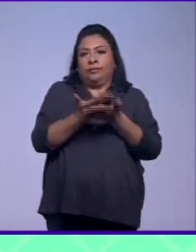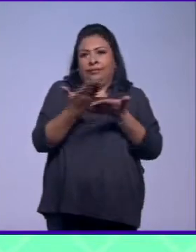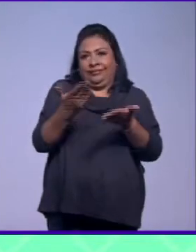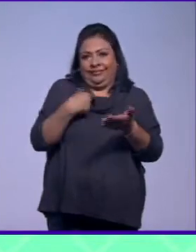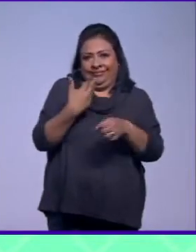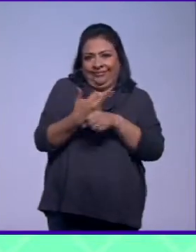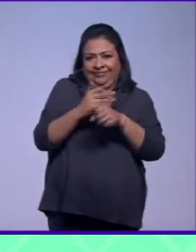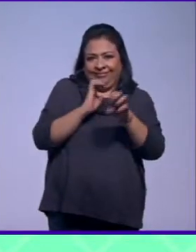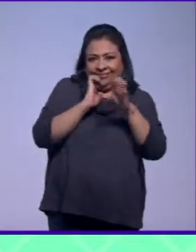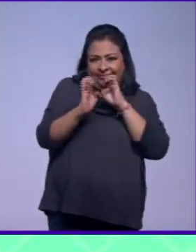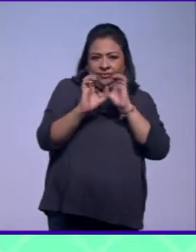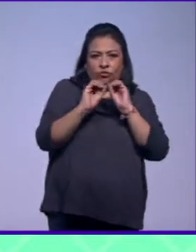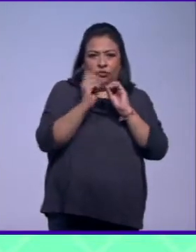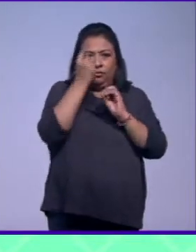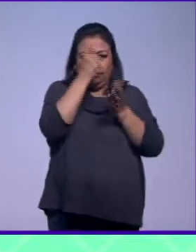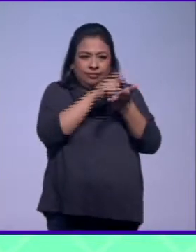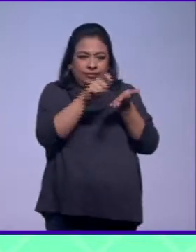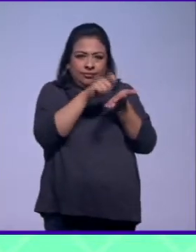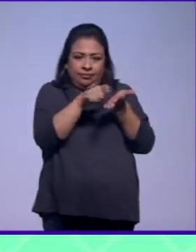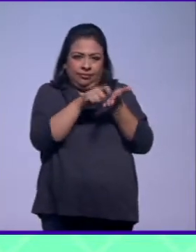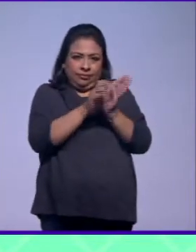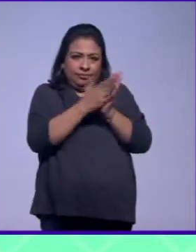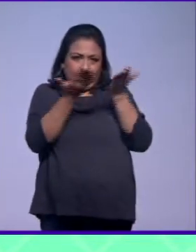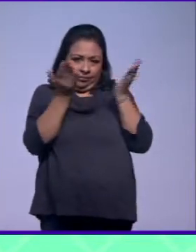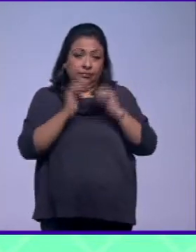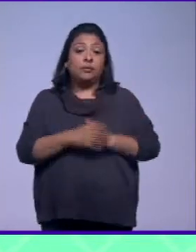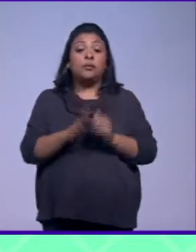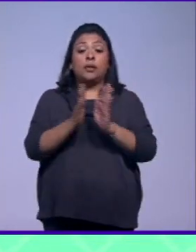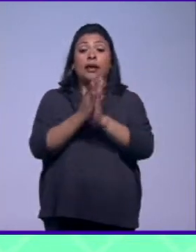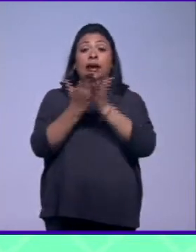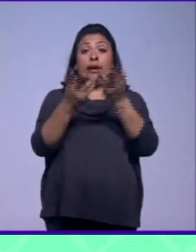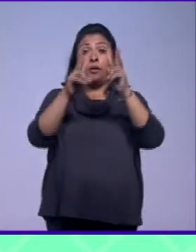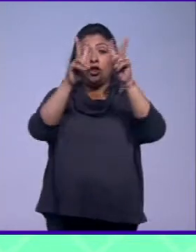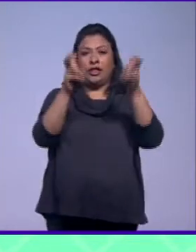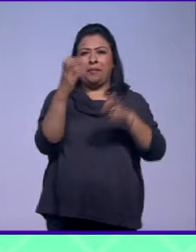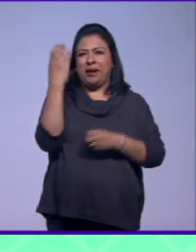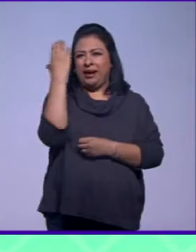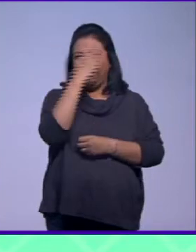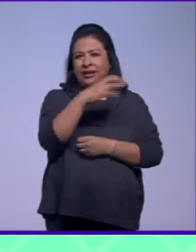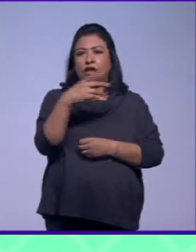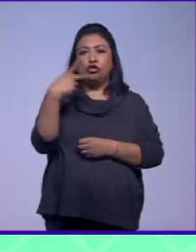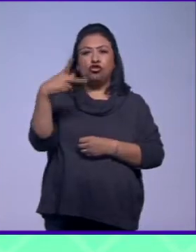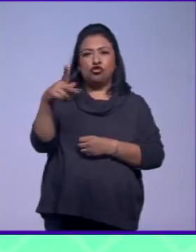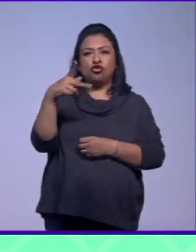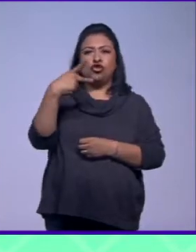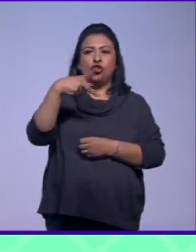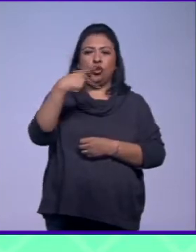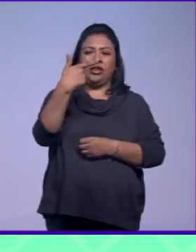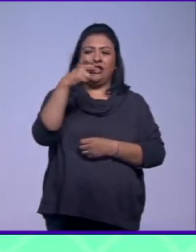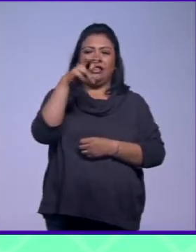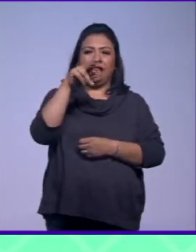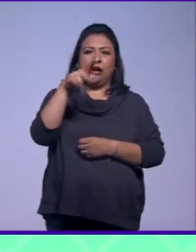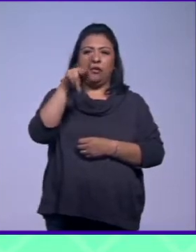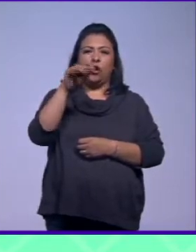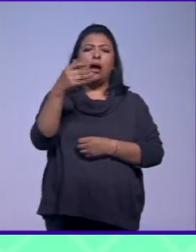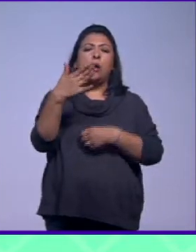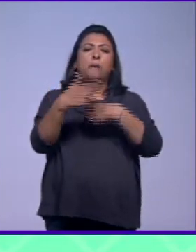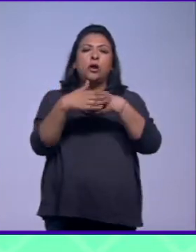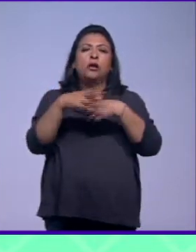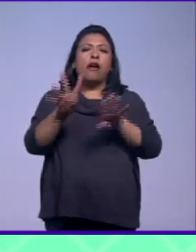va a ser un libro el libro retratos de guillermo kahlo estará muy pronto a la venta en